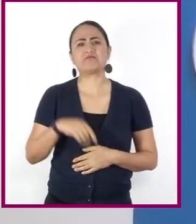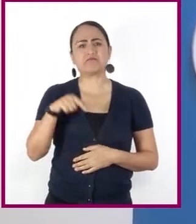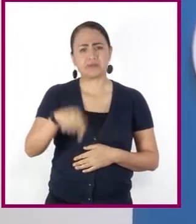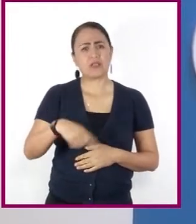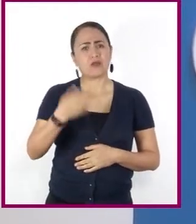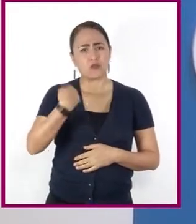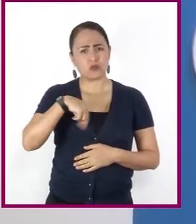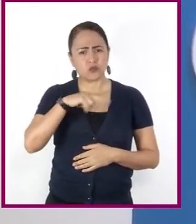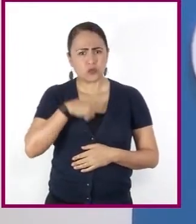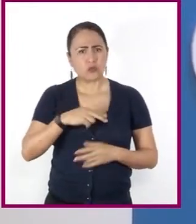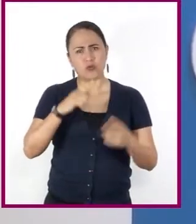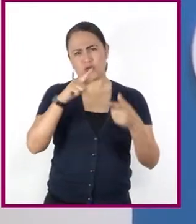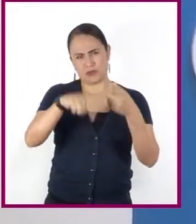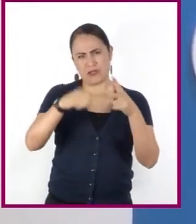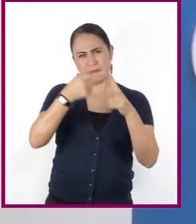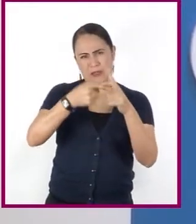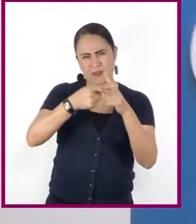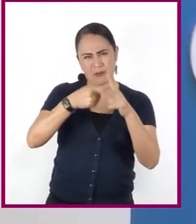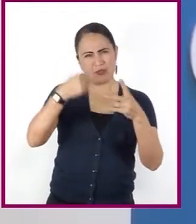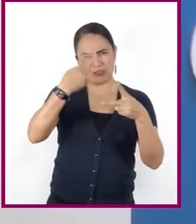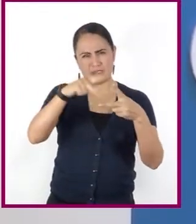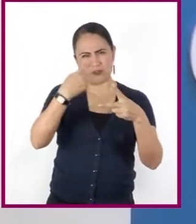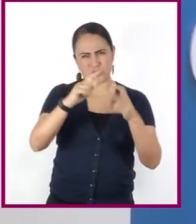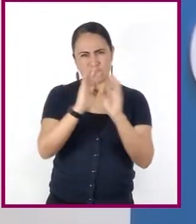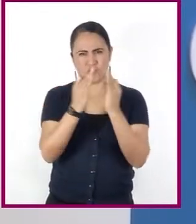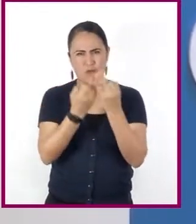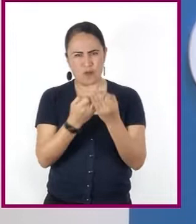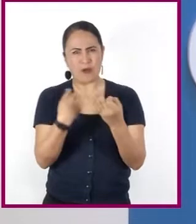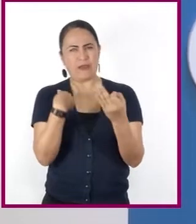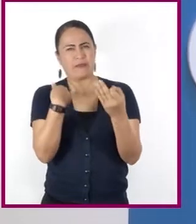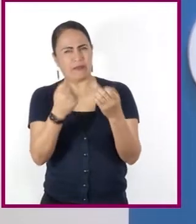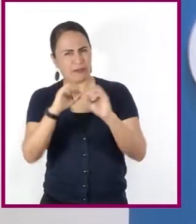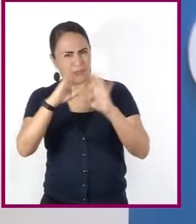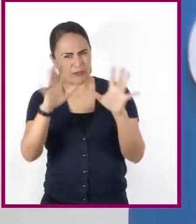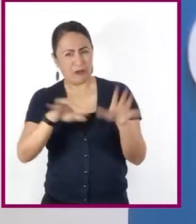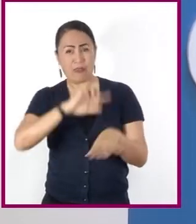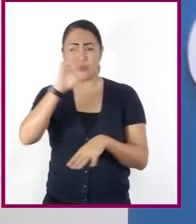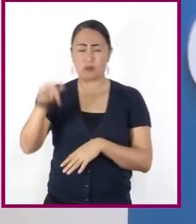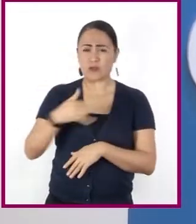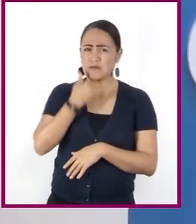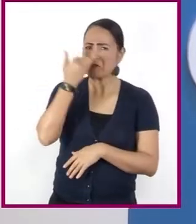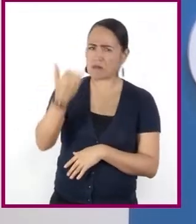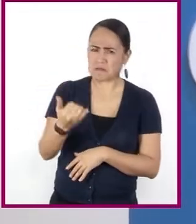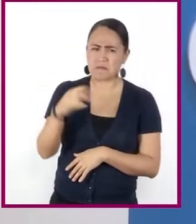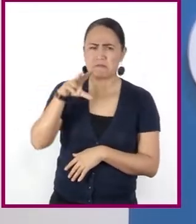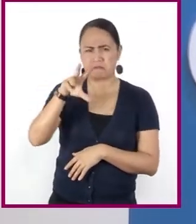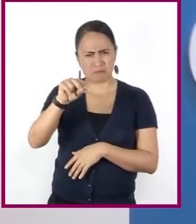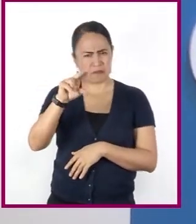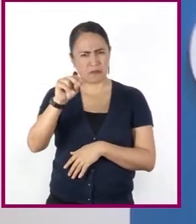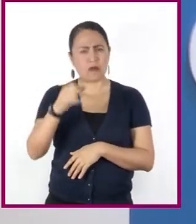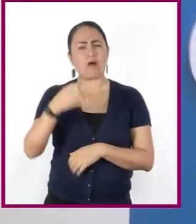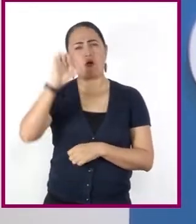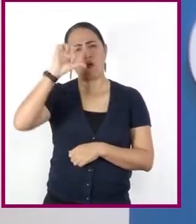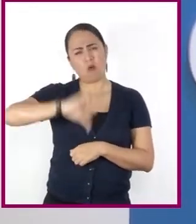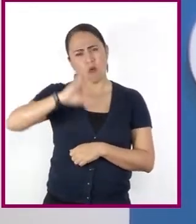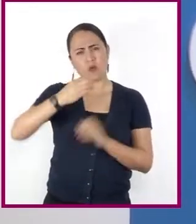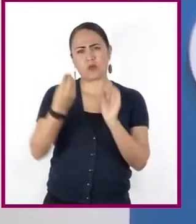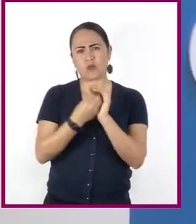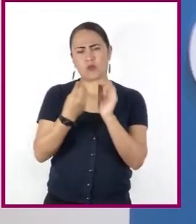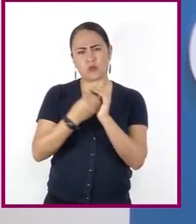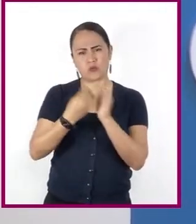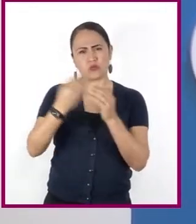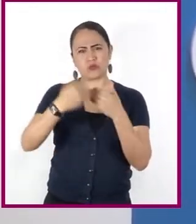terribles accidentes, como el ejemplo que nos mostró el audiovisual. Por lo que en esta sesión resolveremos problemas